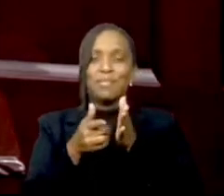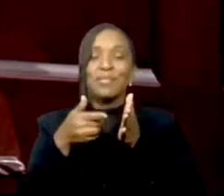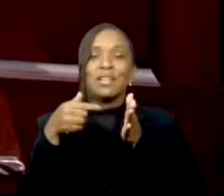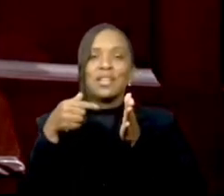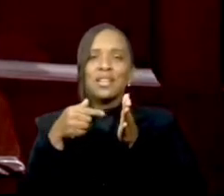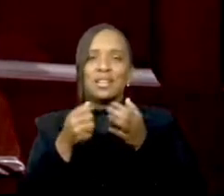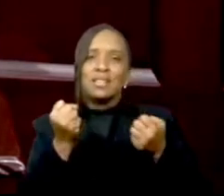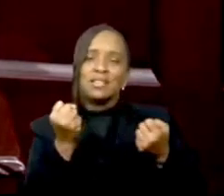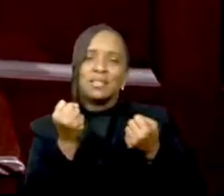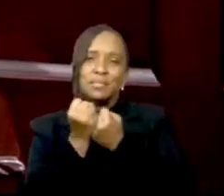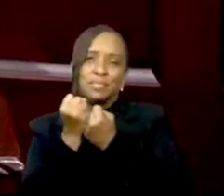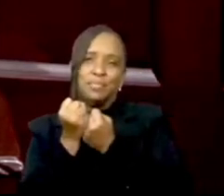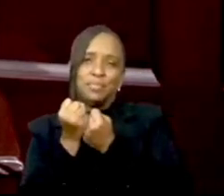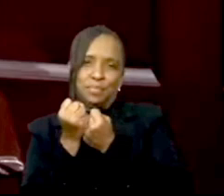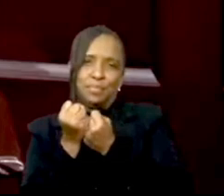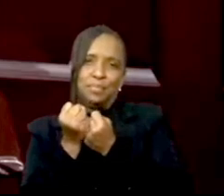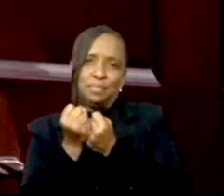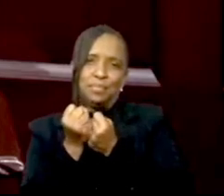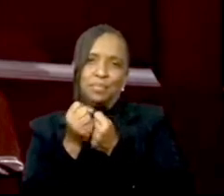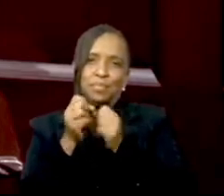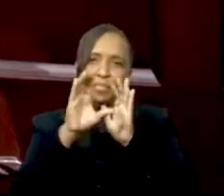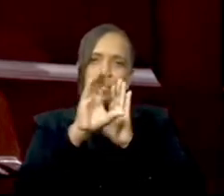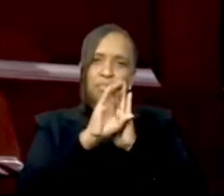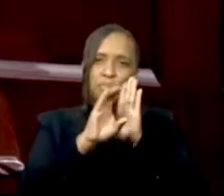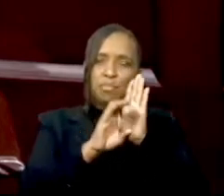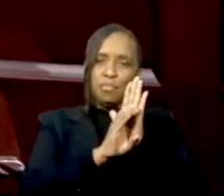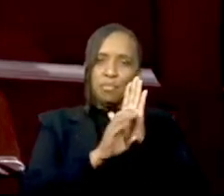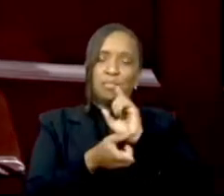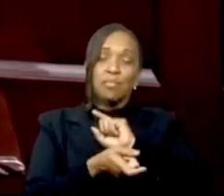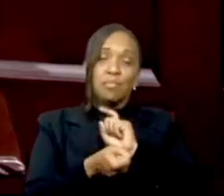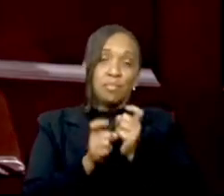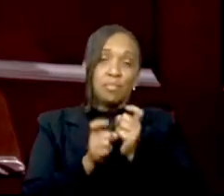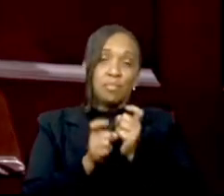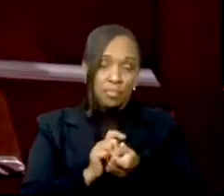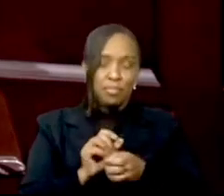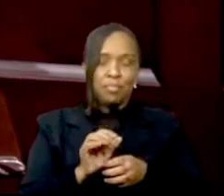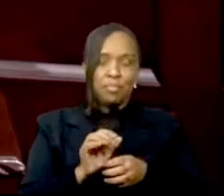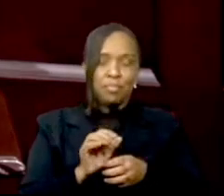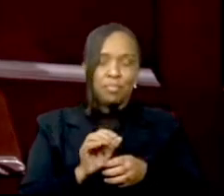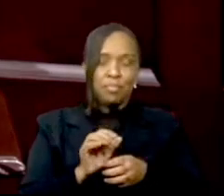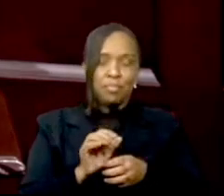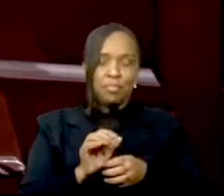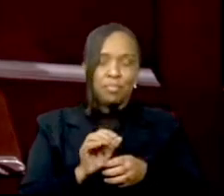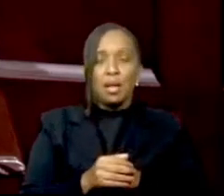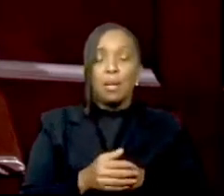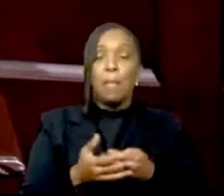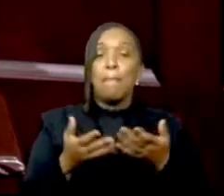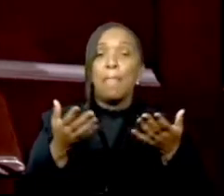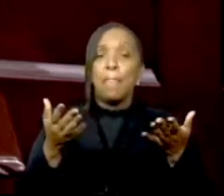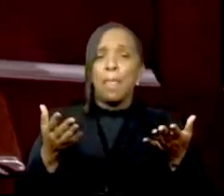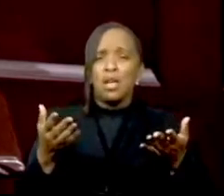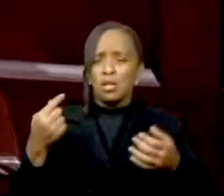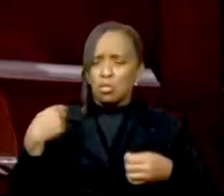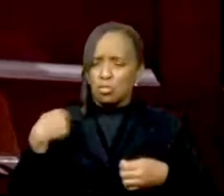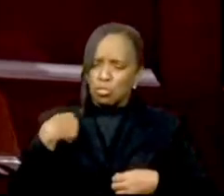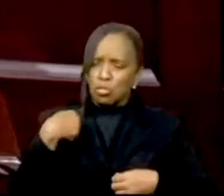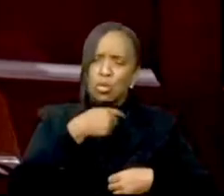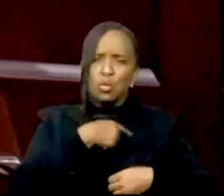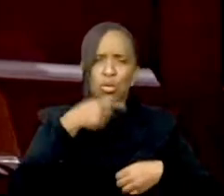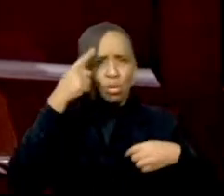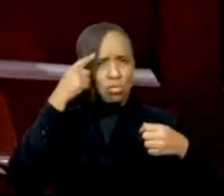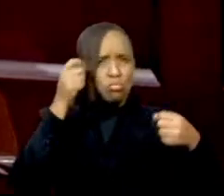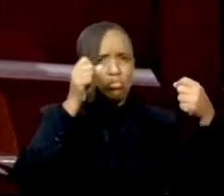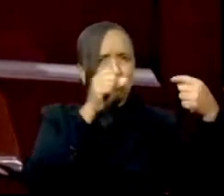coincidimos de manera fundamental con lo expresado aquí por el colega honorable Mayomarex Martínez, de que no es